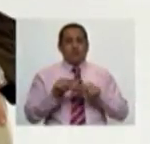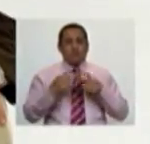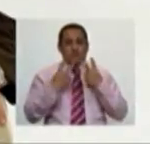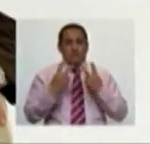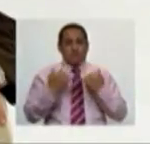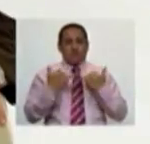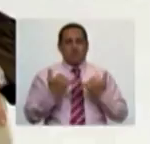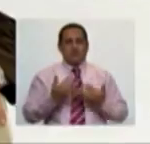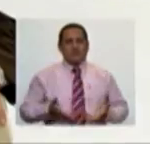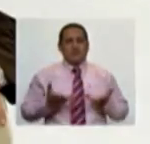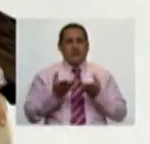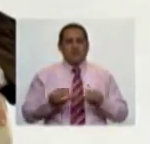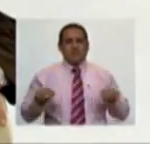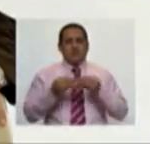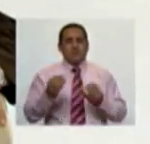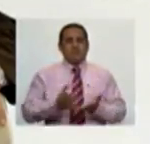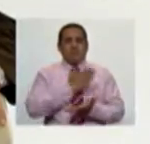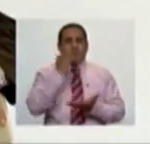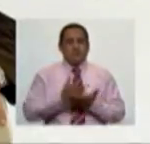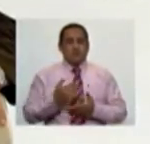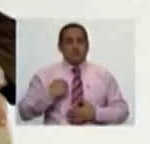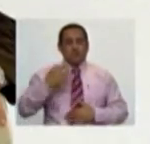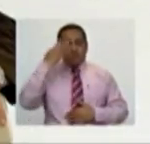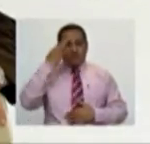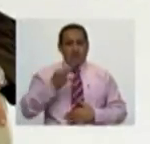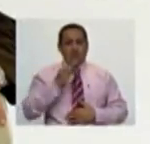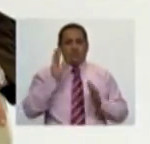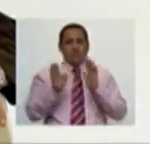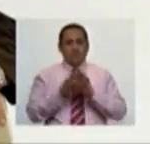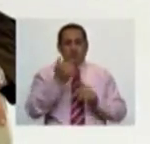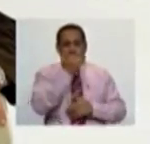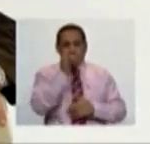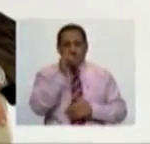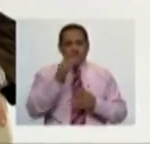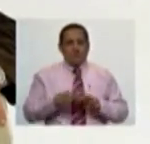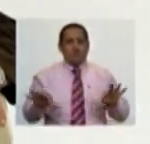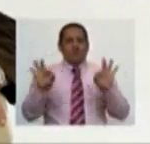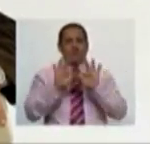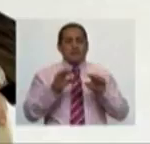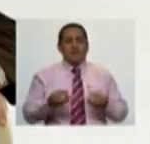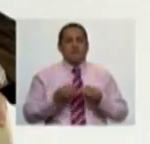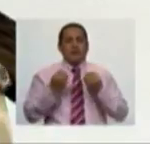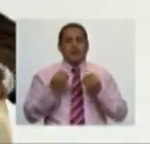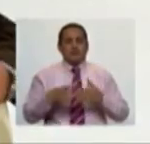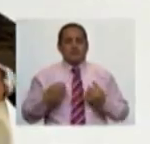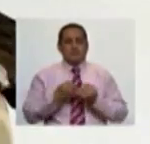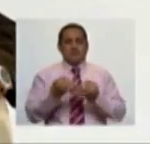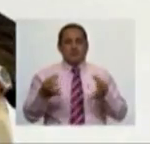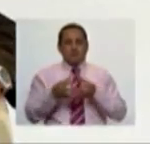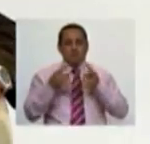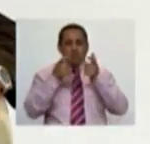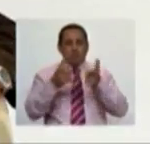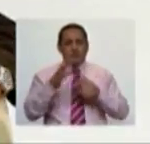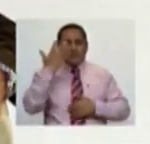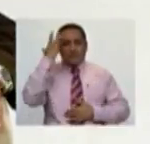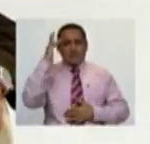y y generamos mayores problemas. Creo que este uso de las videocámaras puede servir una herramienta importante para los